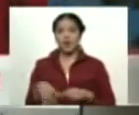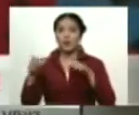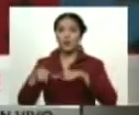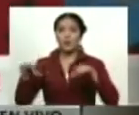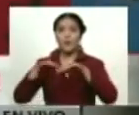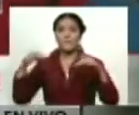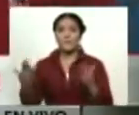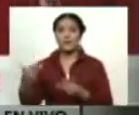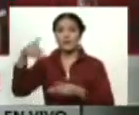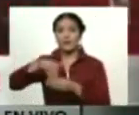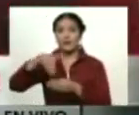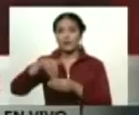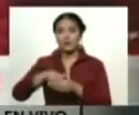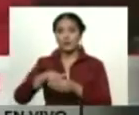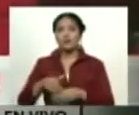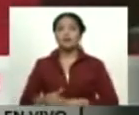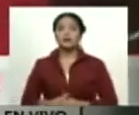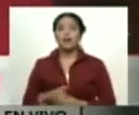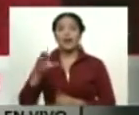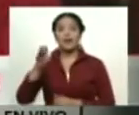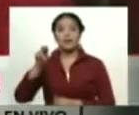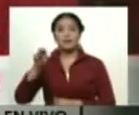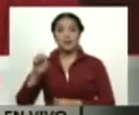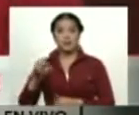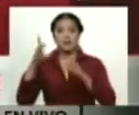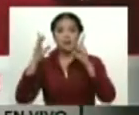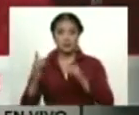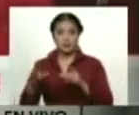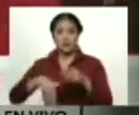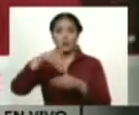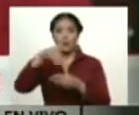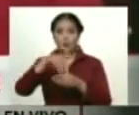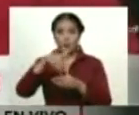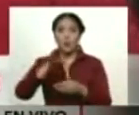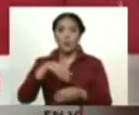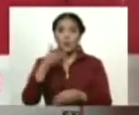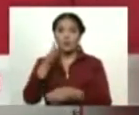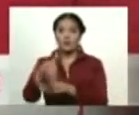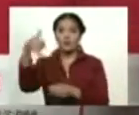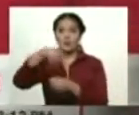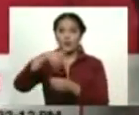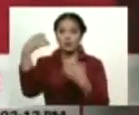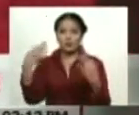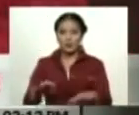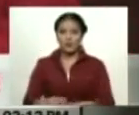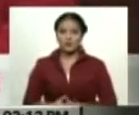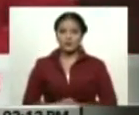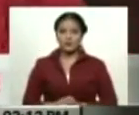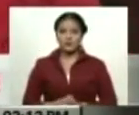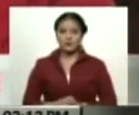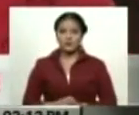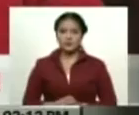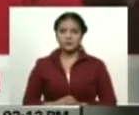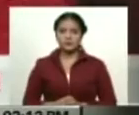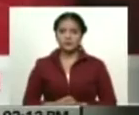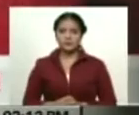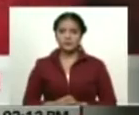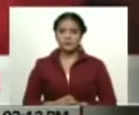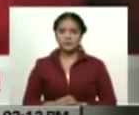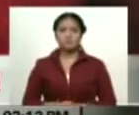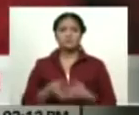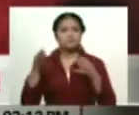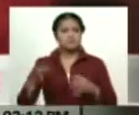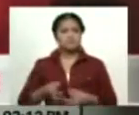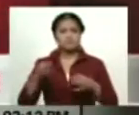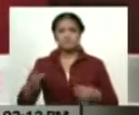le ha sido asignada por el Consejo Nacional Electoral para ejercer su derecho al voto. Uno de los comentarios más recurrentes que hemos